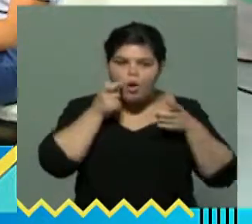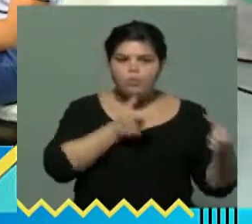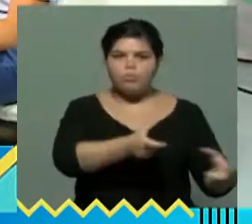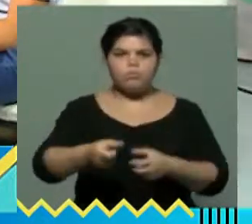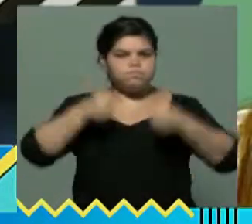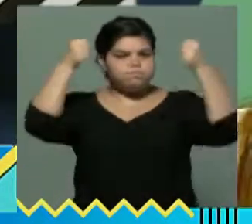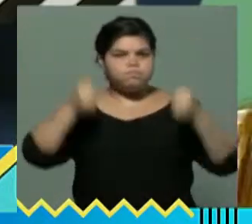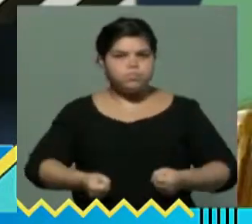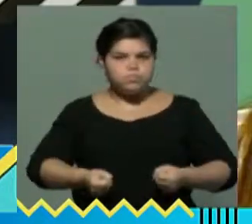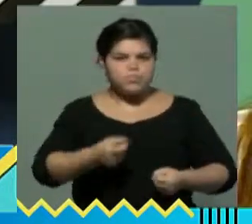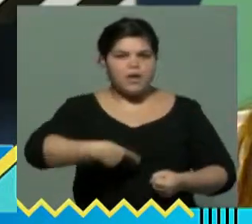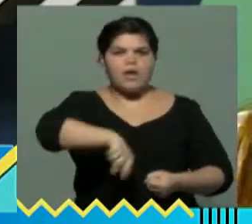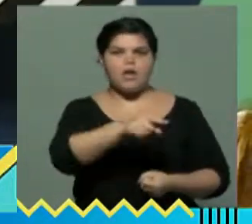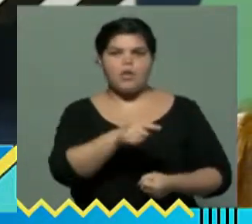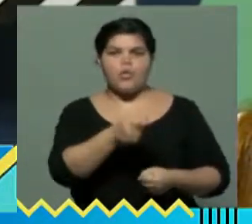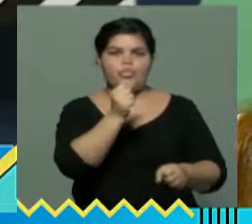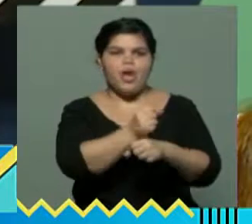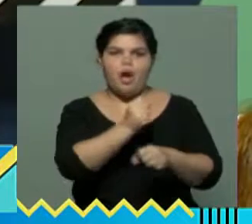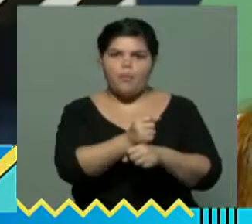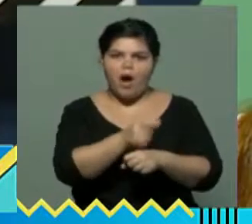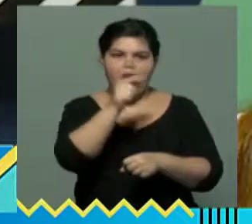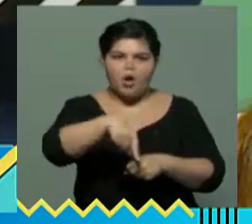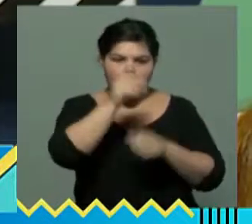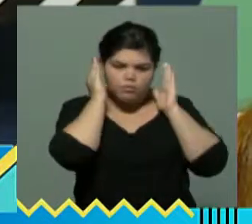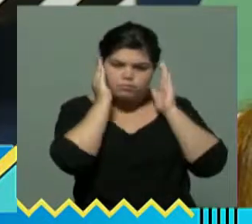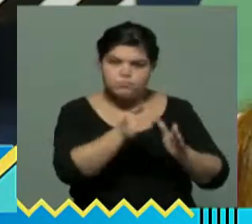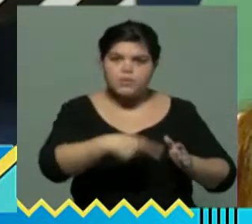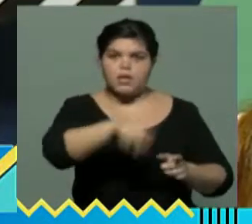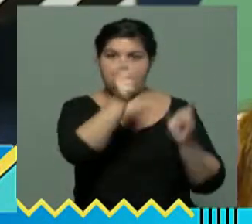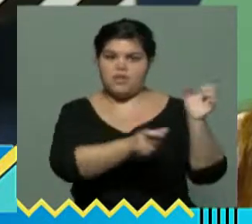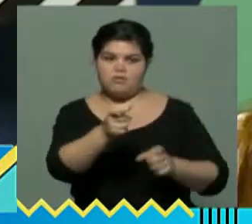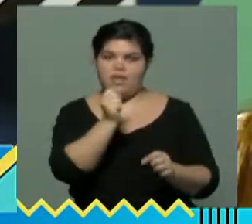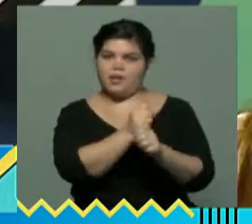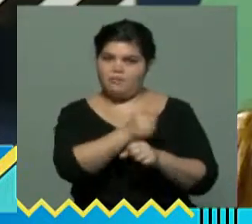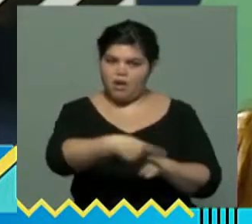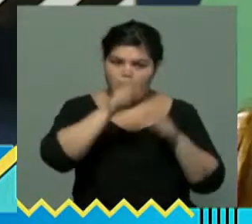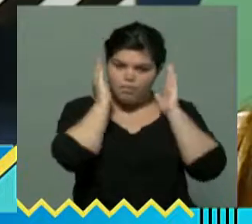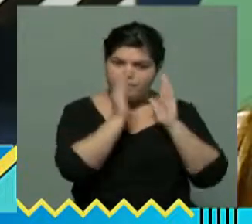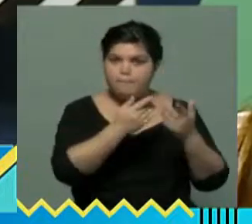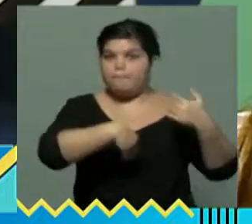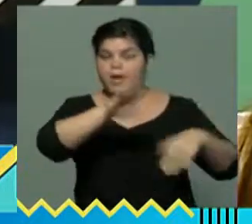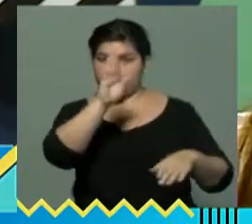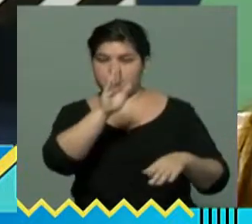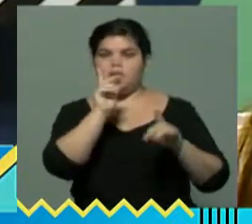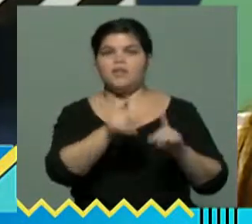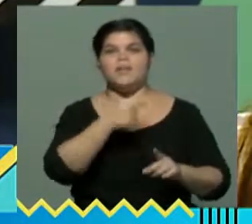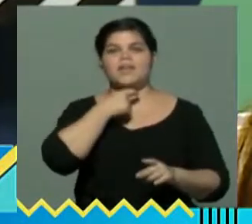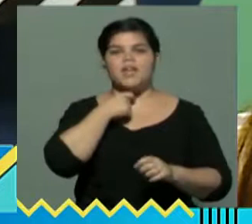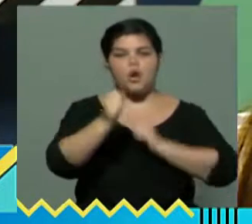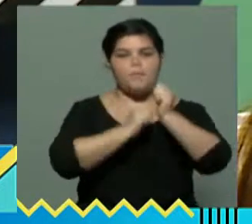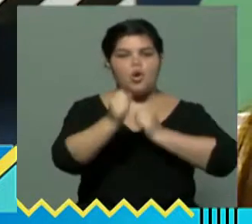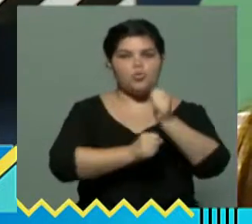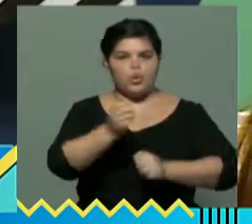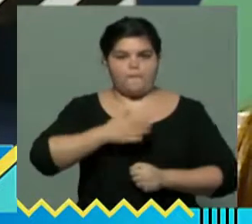frente a quien es el vulnerable en la situación laboral, que es el trabajador. Y sobre todo, si uno quiere apostar a la producción